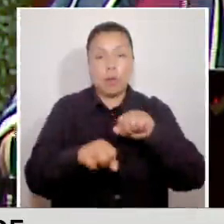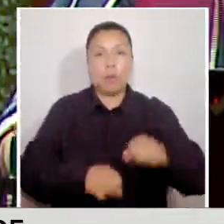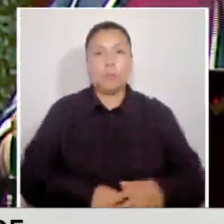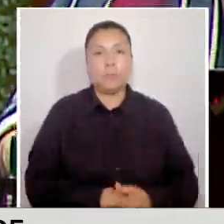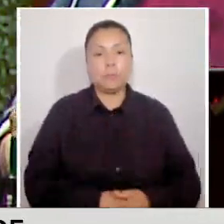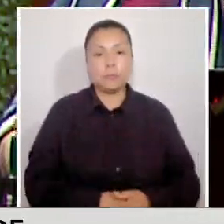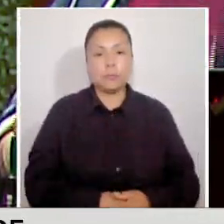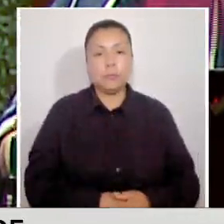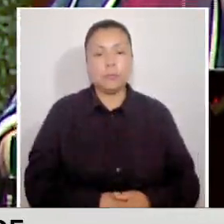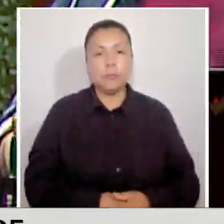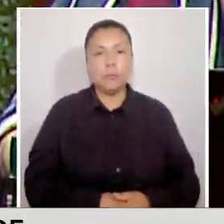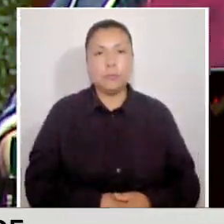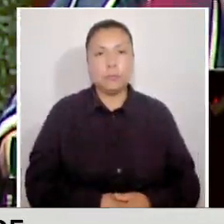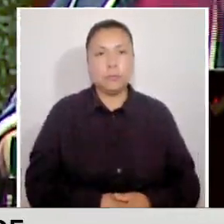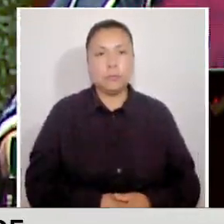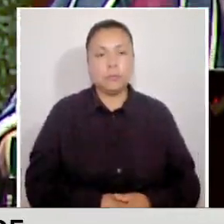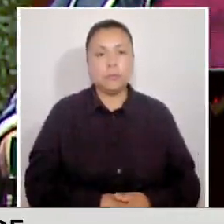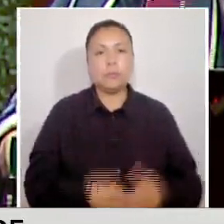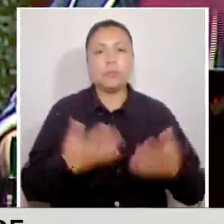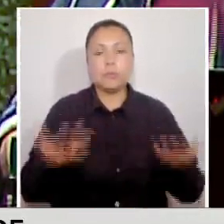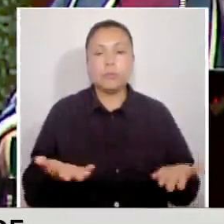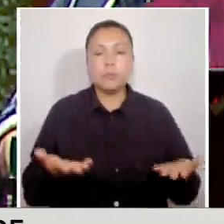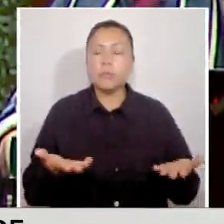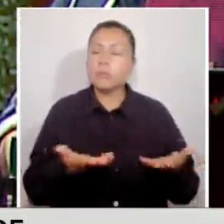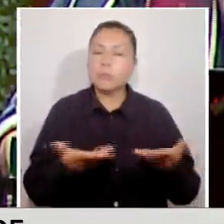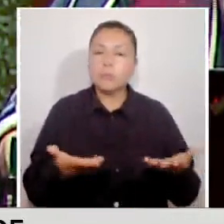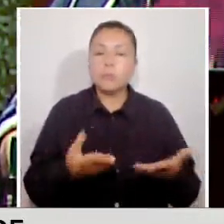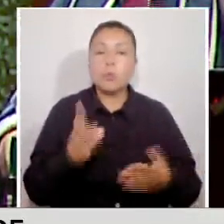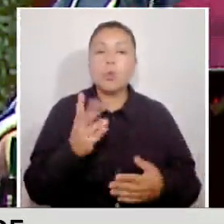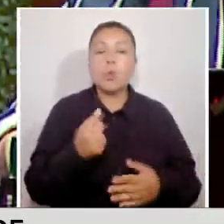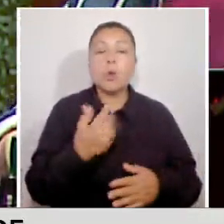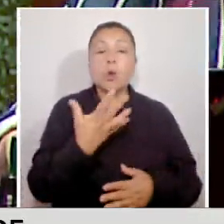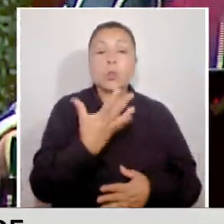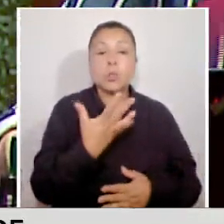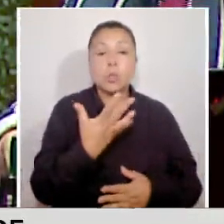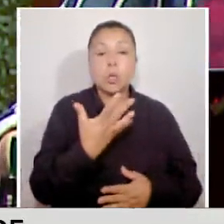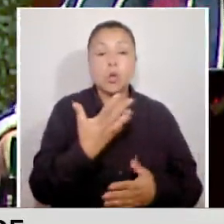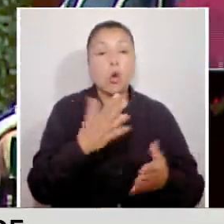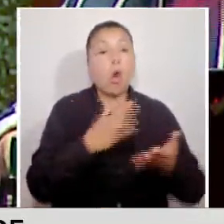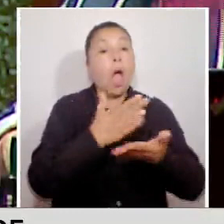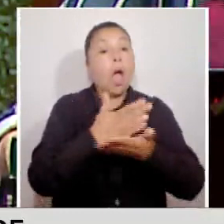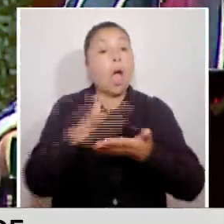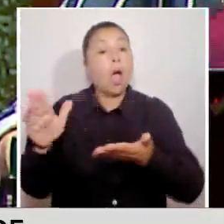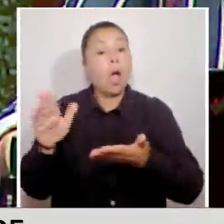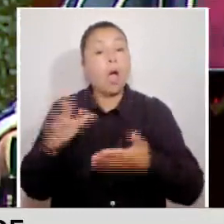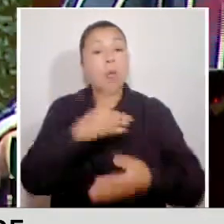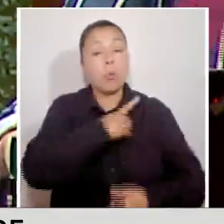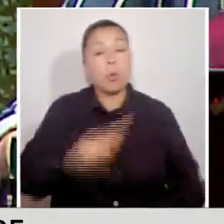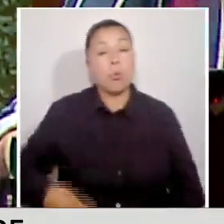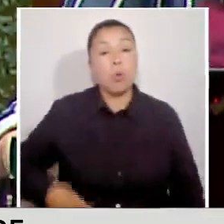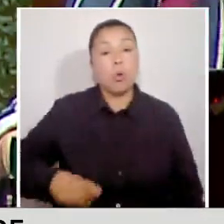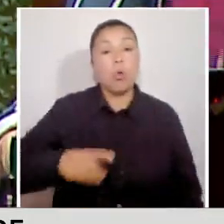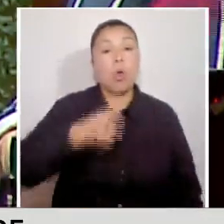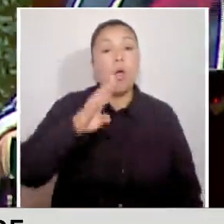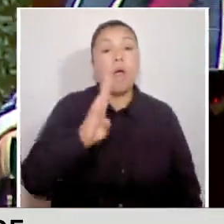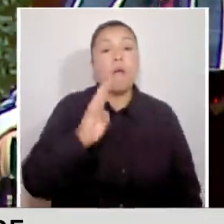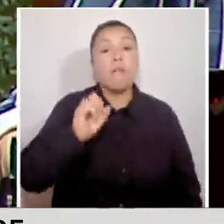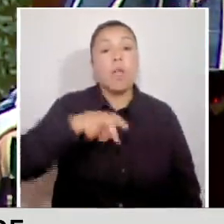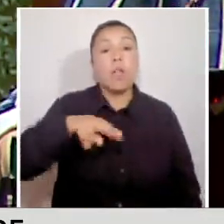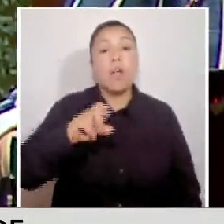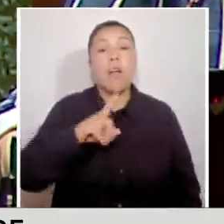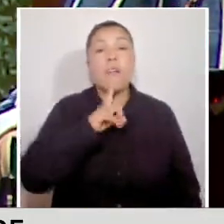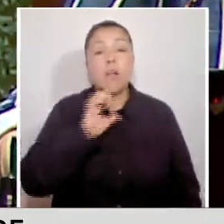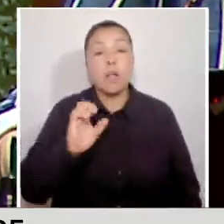aprobado el el numeral número c ha sido retirado por el diputado Gonzalo Benavente y por tanto